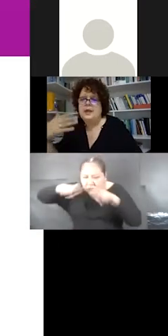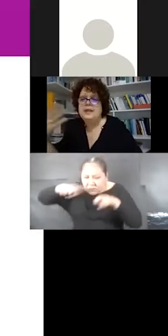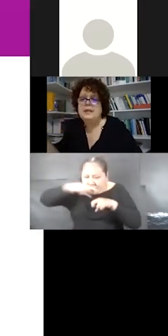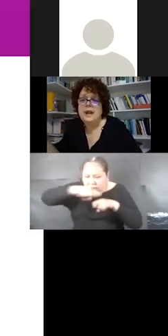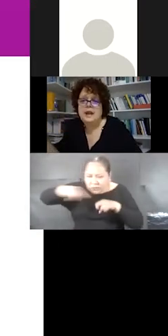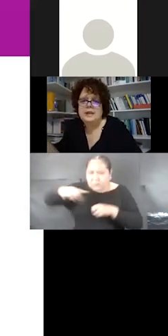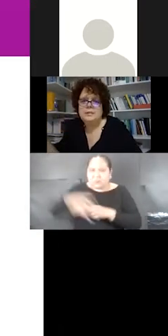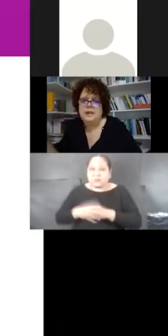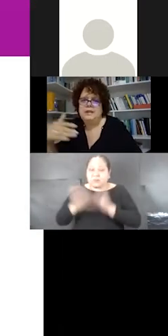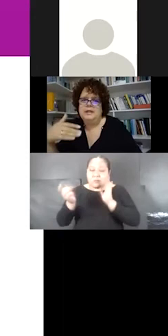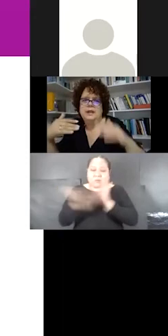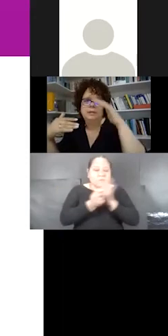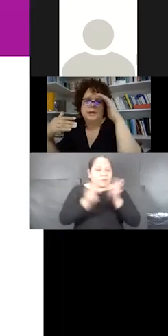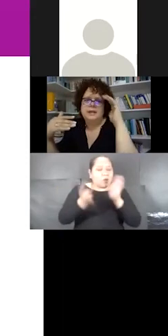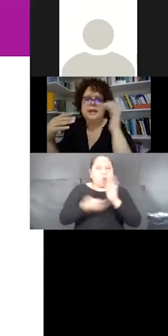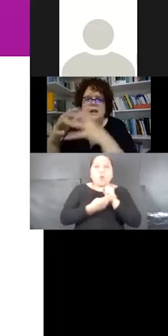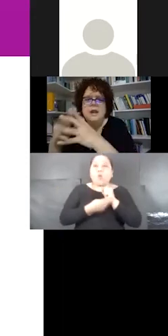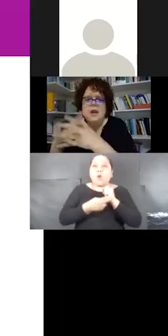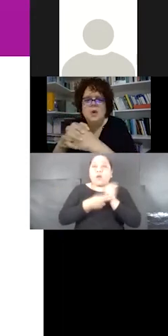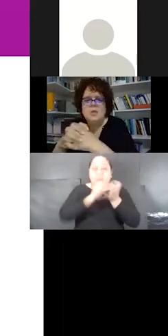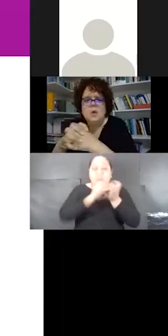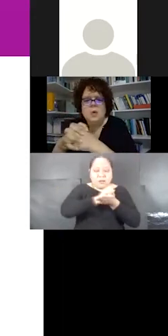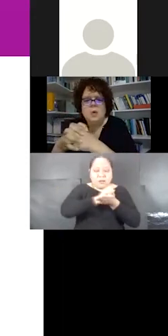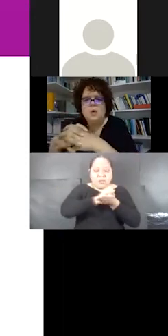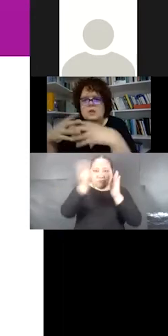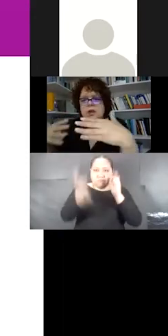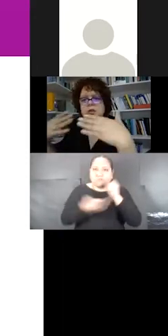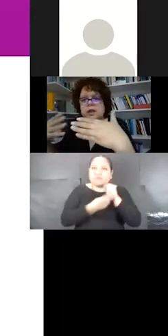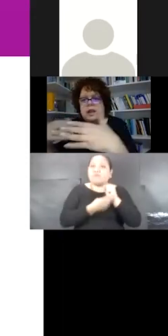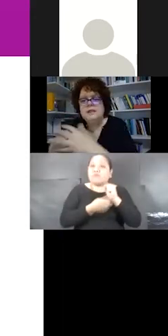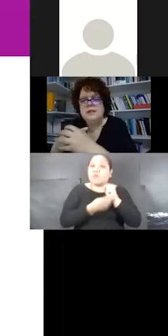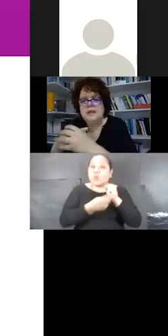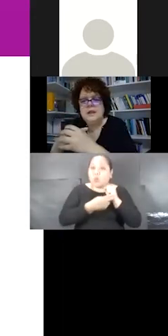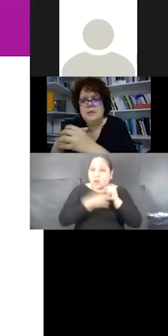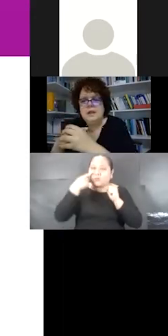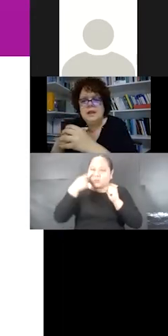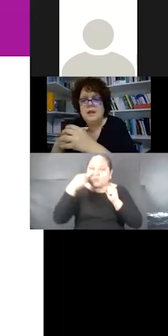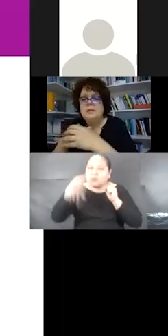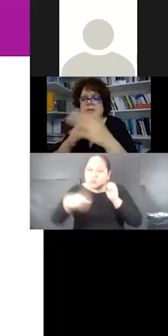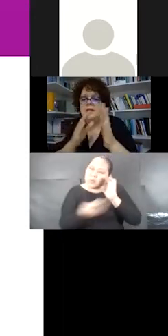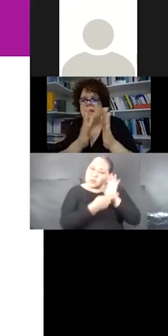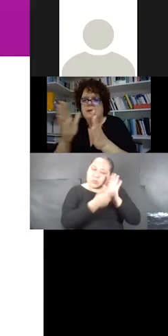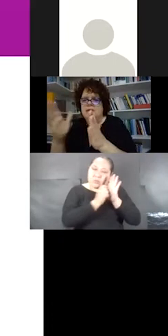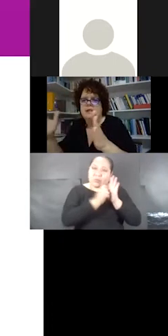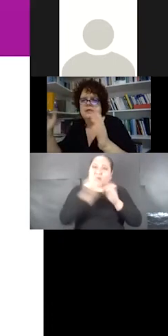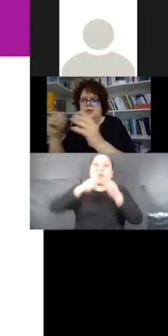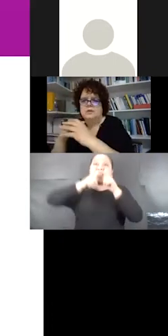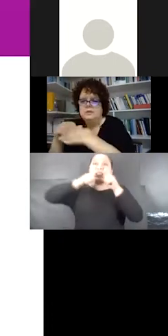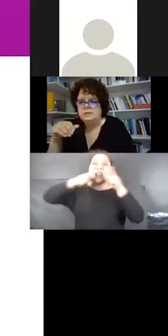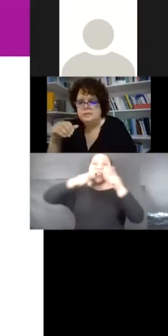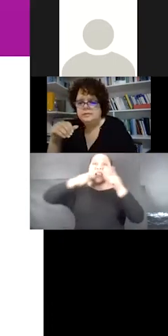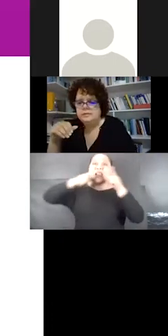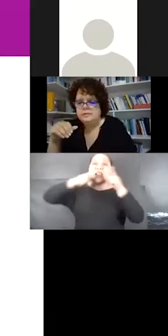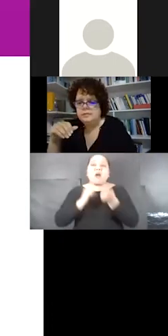poder registrarlas para tener como conocimiento de que la lengua tiene esta variación,